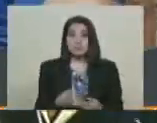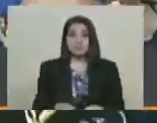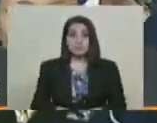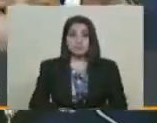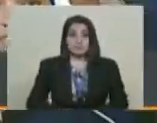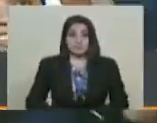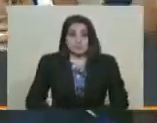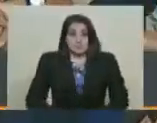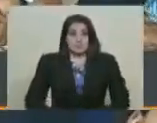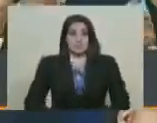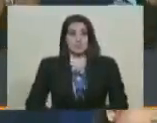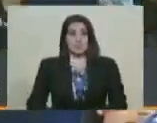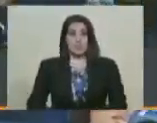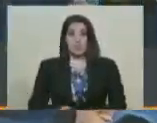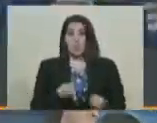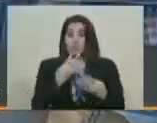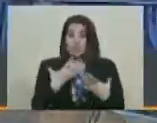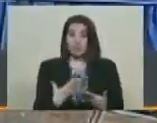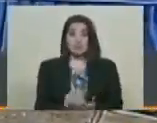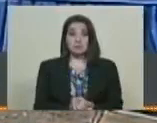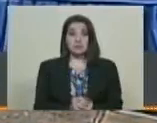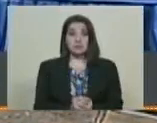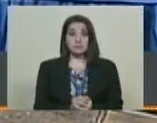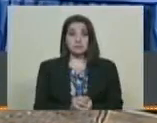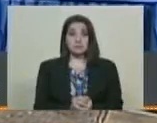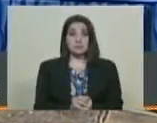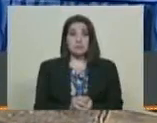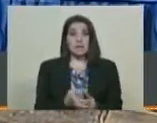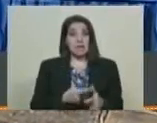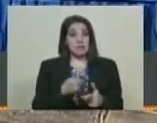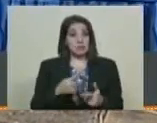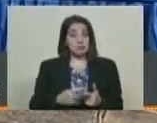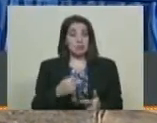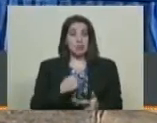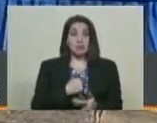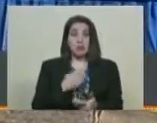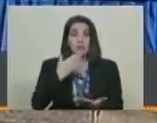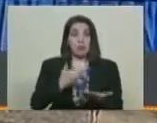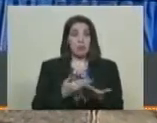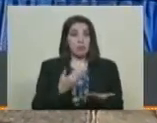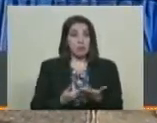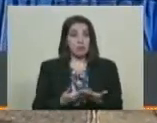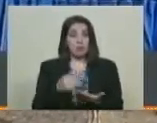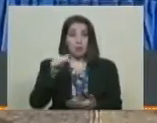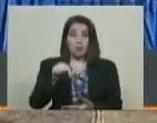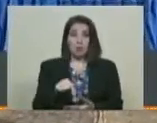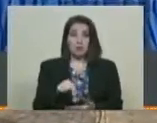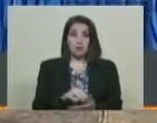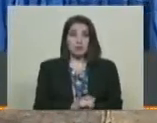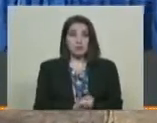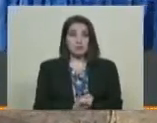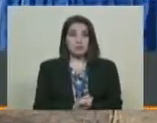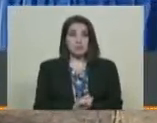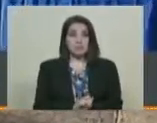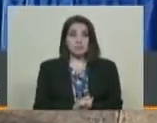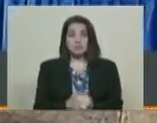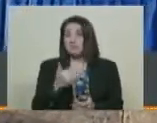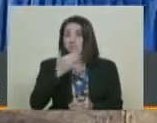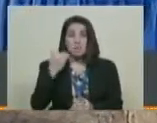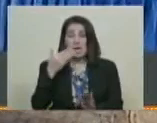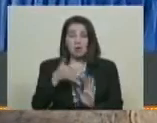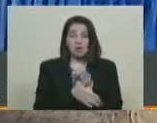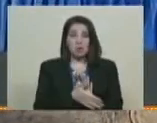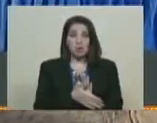Eso es una belleza. Entonces yo he propuesto hoy, y no hay mejor escenario para